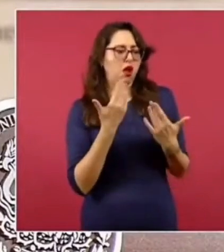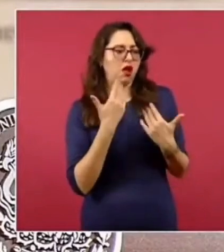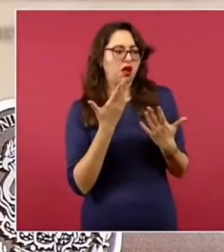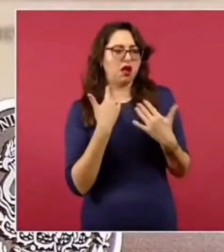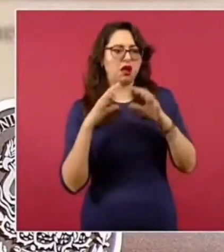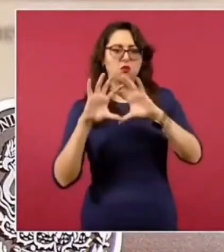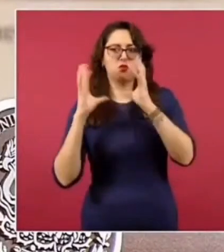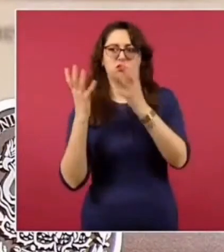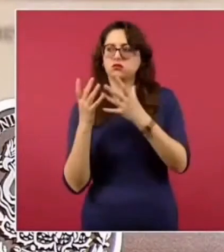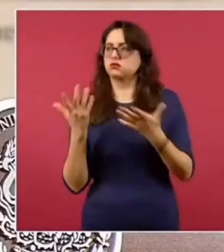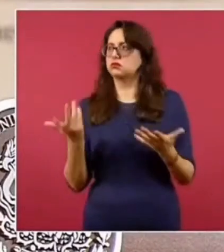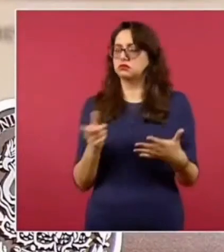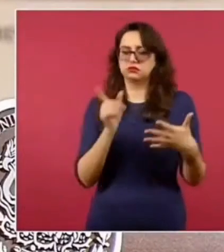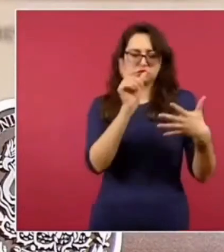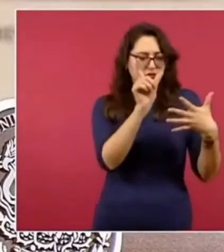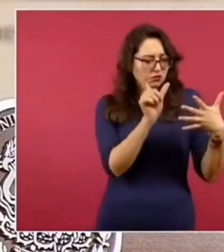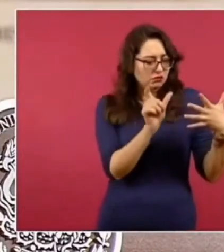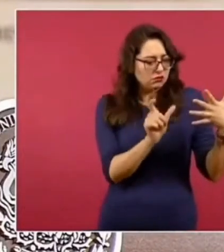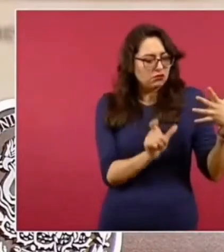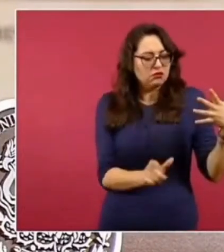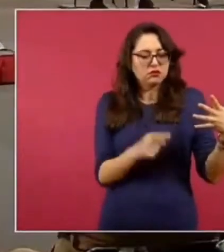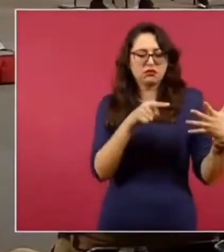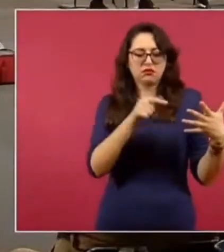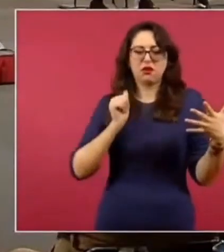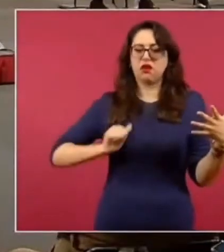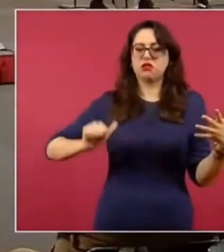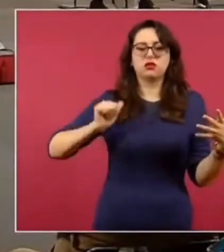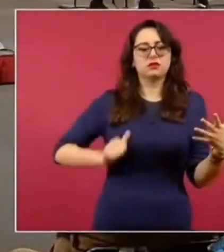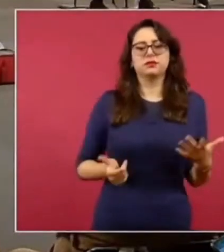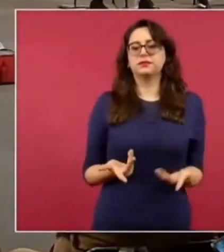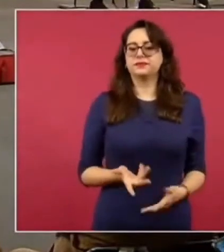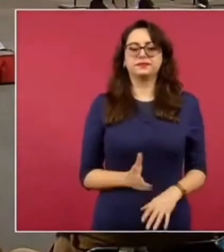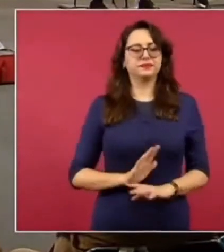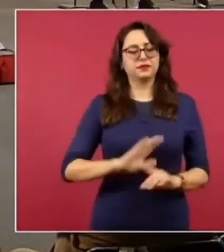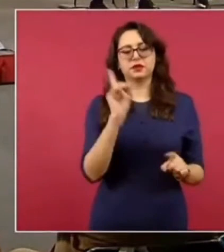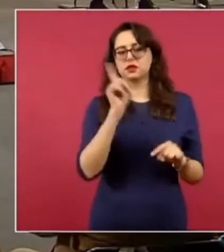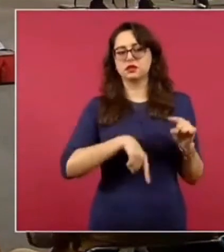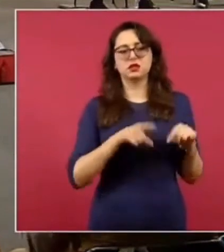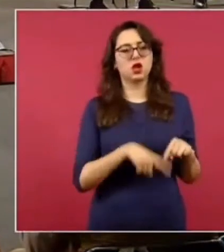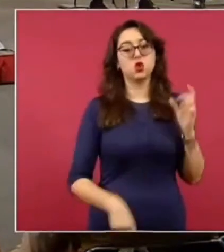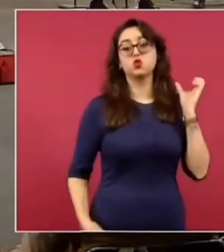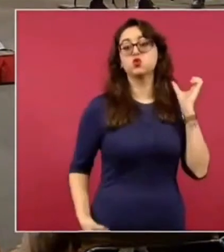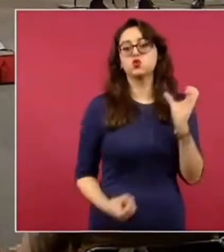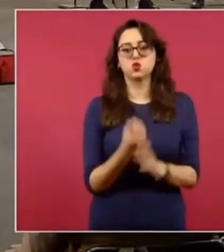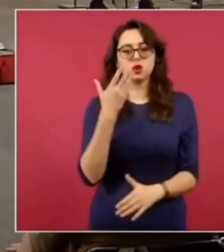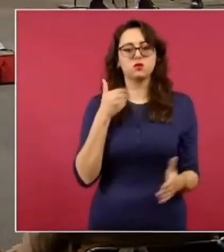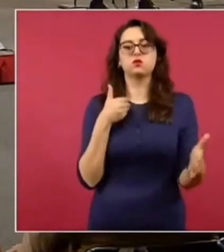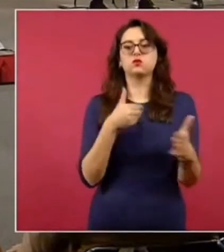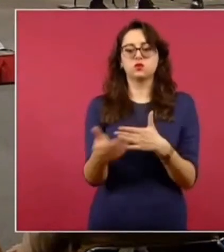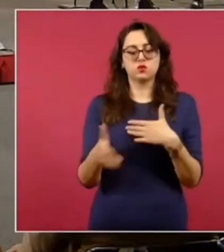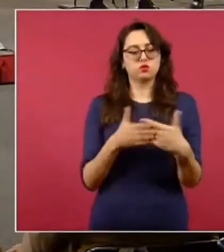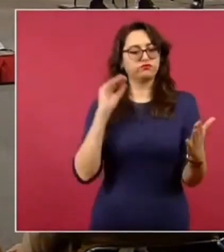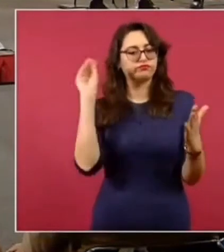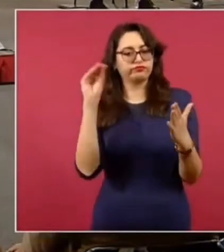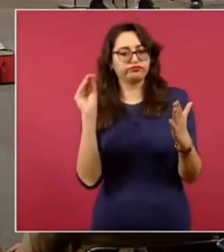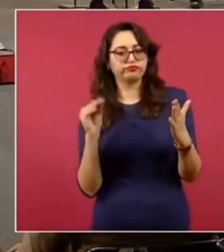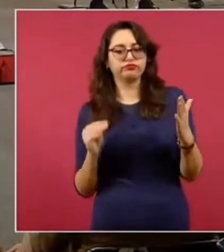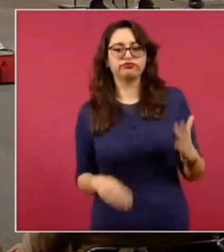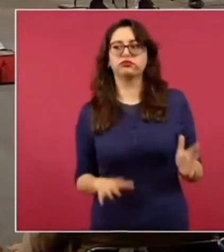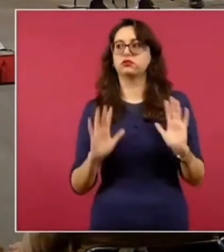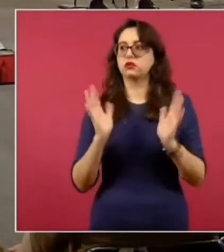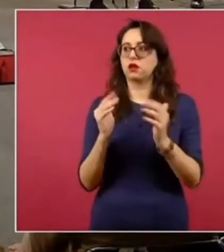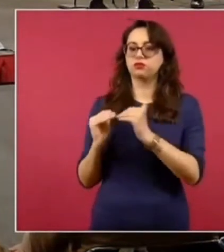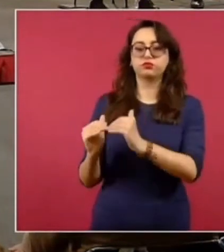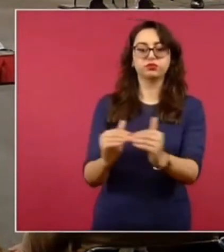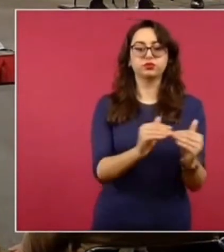de precios y sustentabilidad del acceso de medicamentos a la población mediante esquemas estandarizados. Ahora, en ese sentido, en